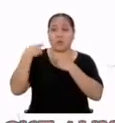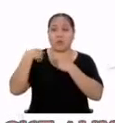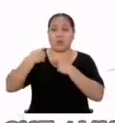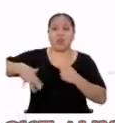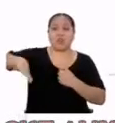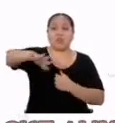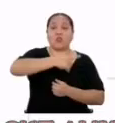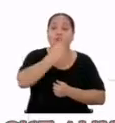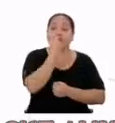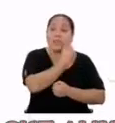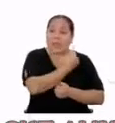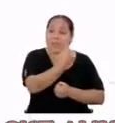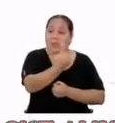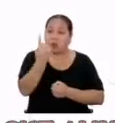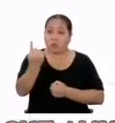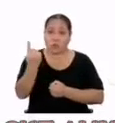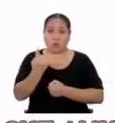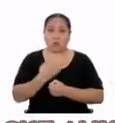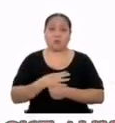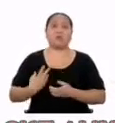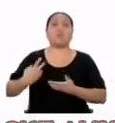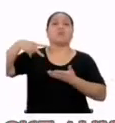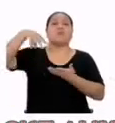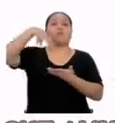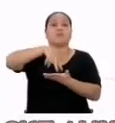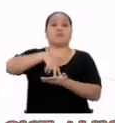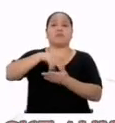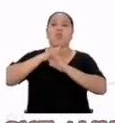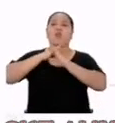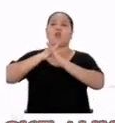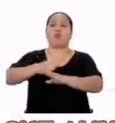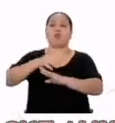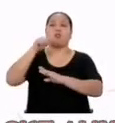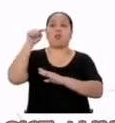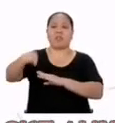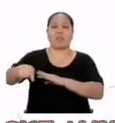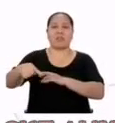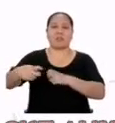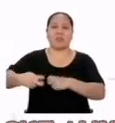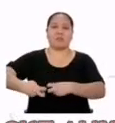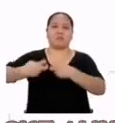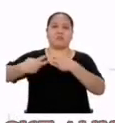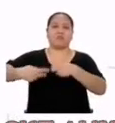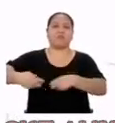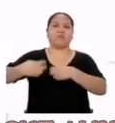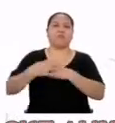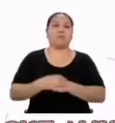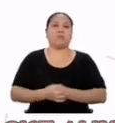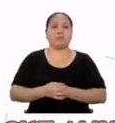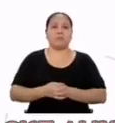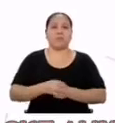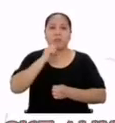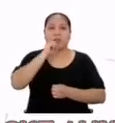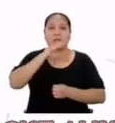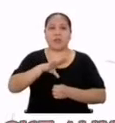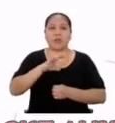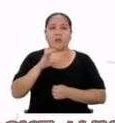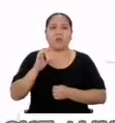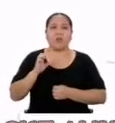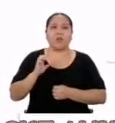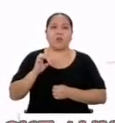cada uno de nosotros levantarnos contra ellos, dijo Irina Bokova en la clausura de